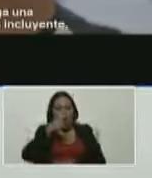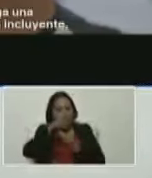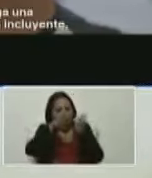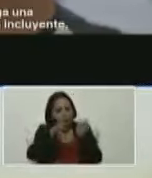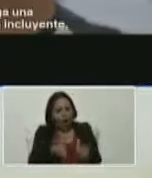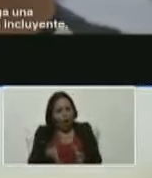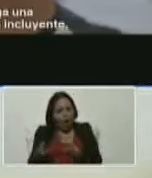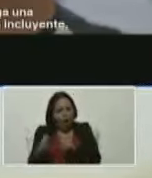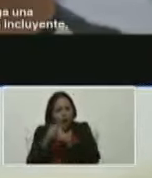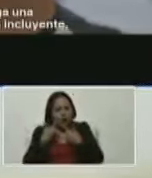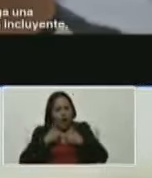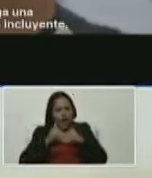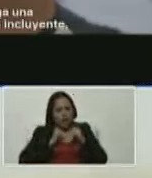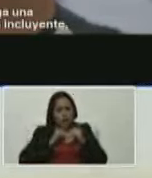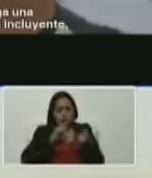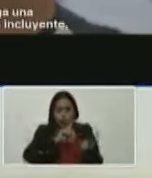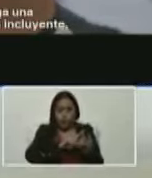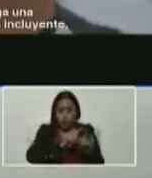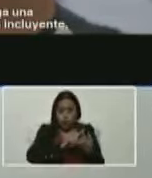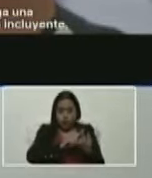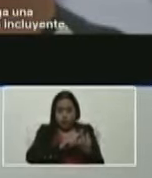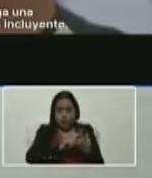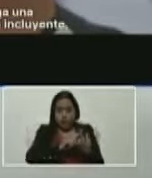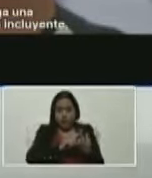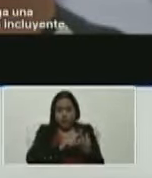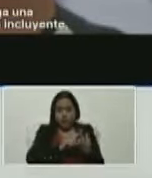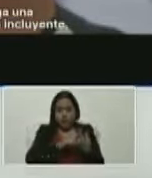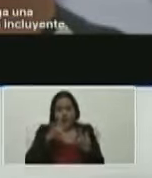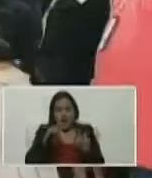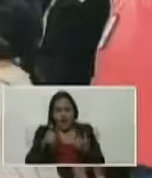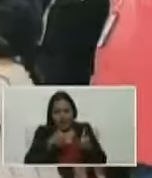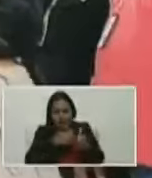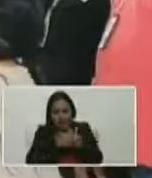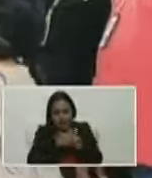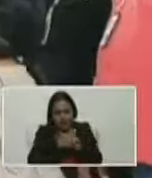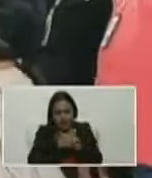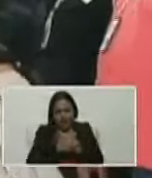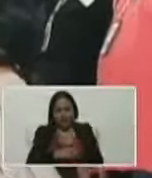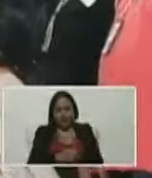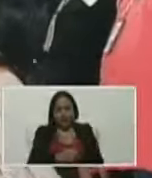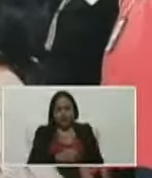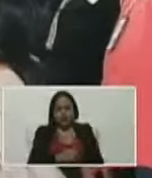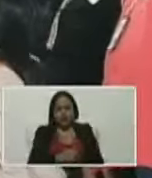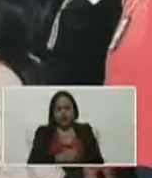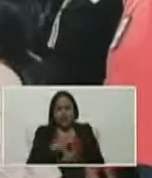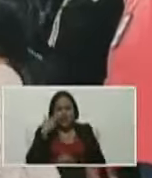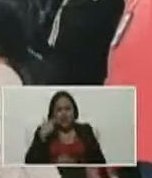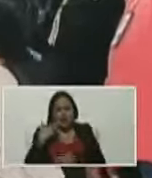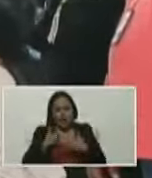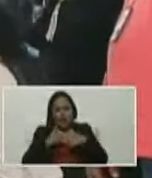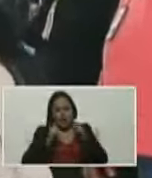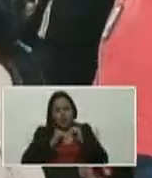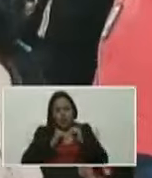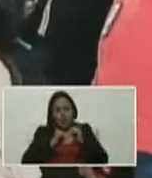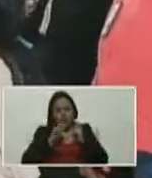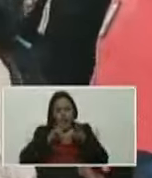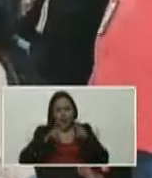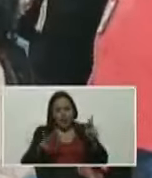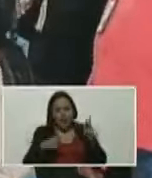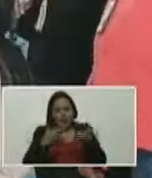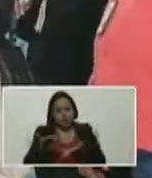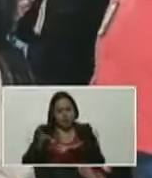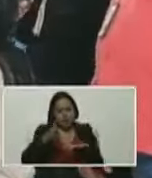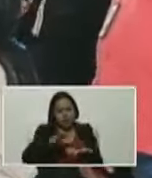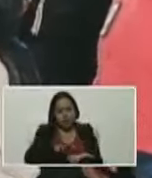junto a Aristóbulo Isturiz, que era su pupilo, su discípulo, el negro Aristóbulo, que en paz descanse, que Dios lo tenga